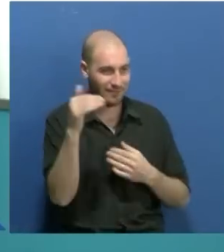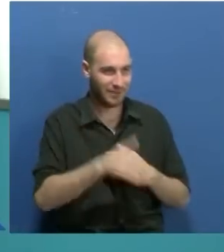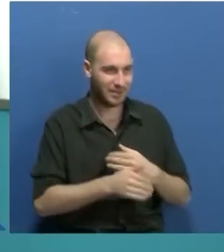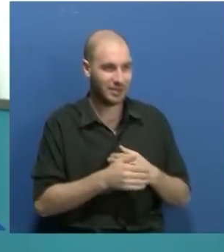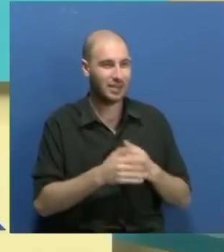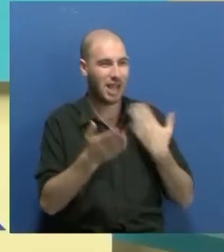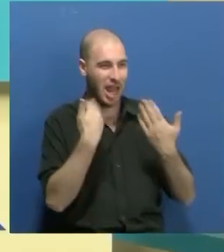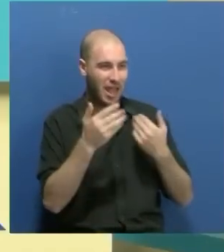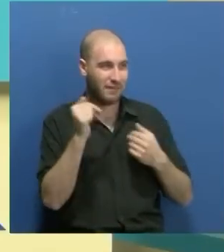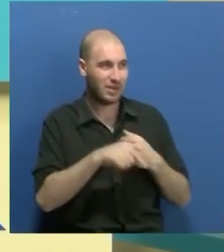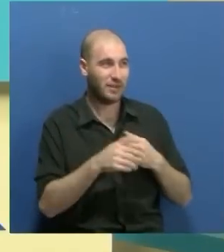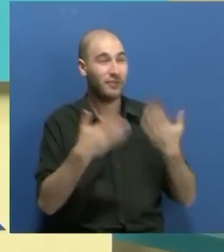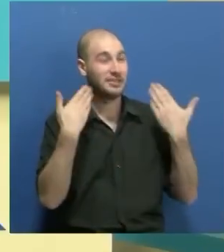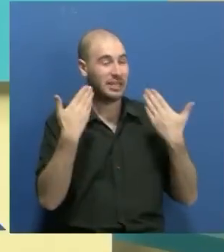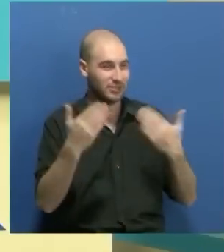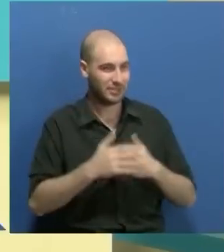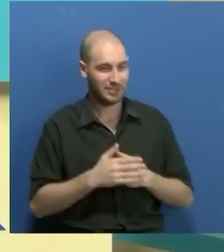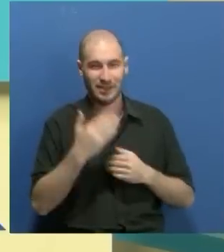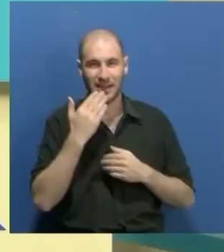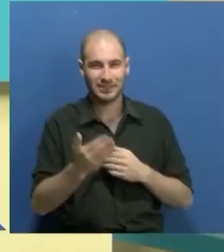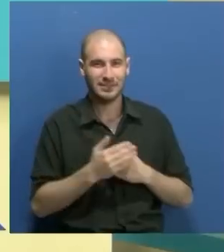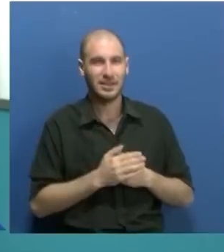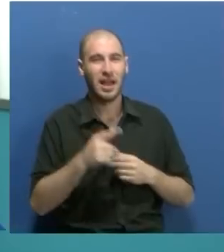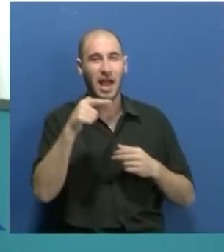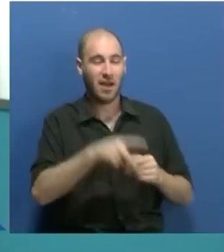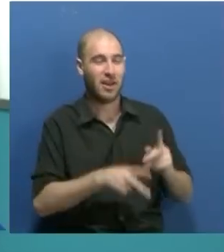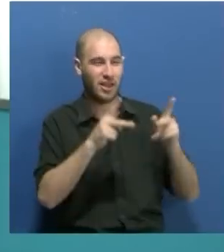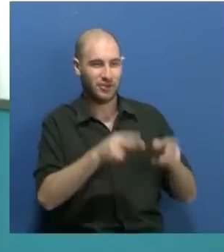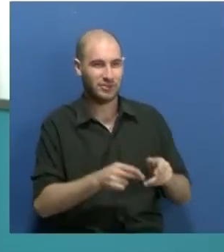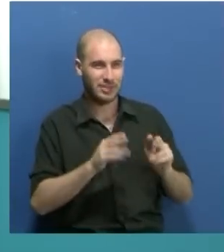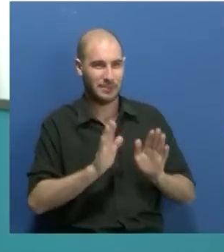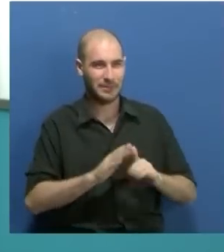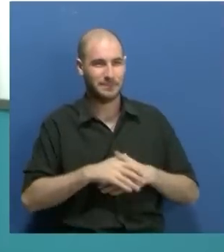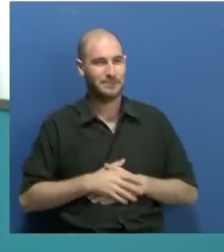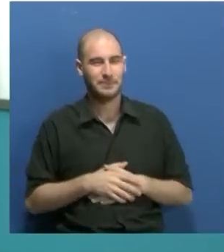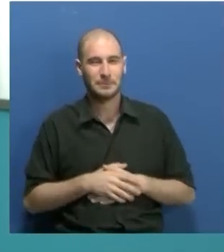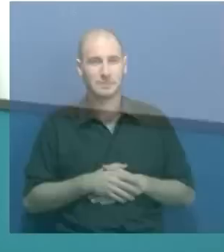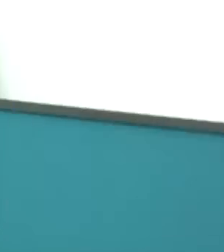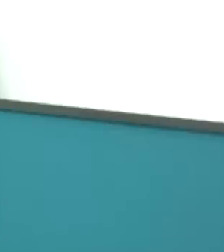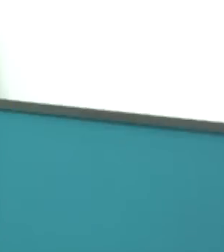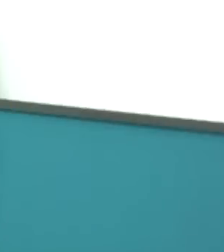visita y la charla. No, y felicitaciones. Muchas gracias. Por favor, hacemos una pausa nosotros y ya venimos.